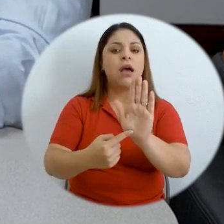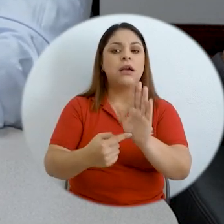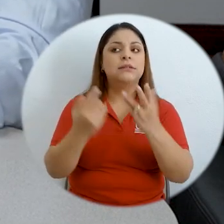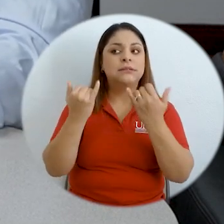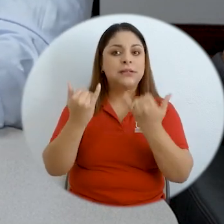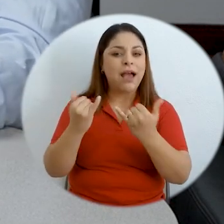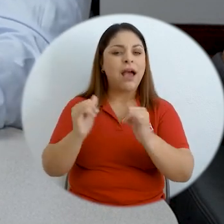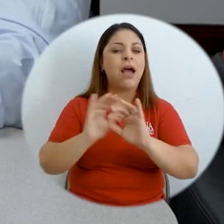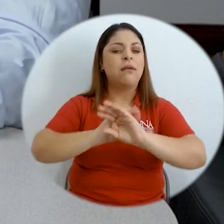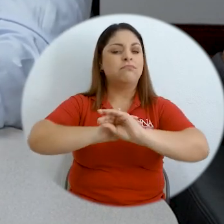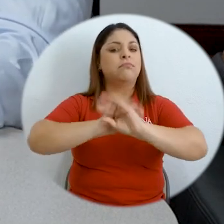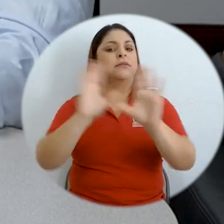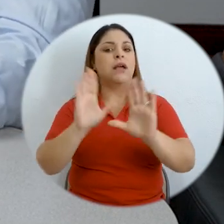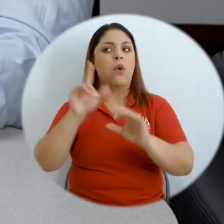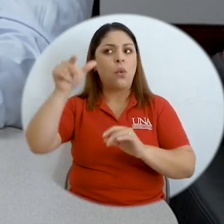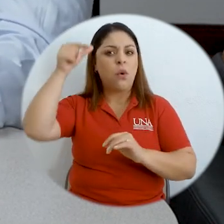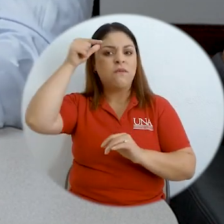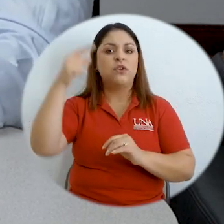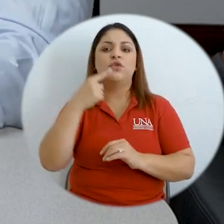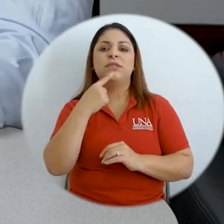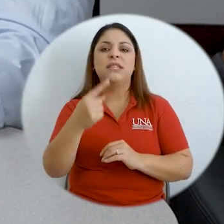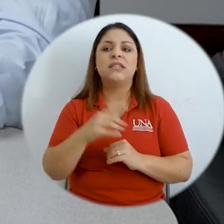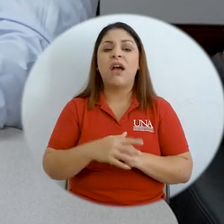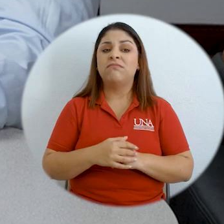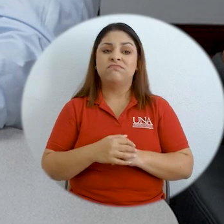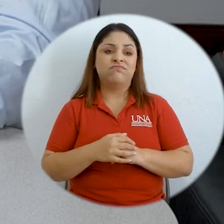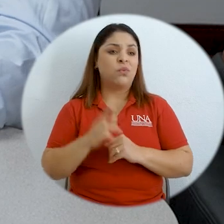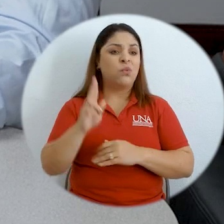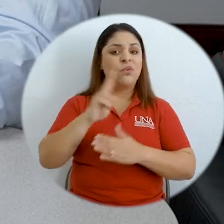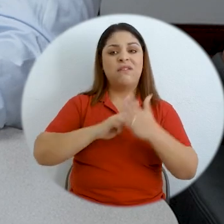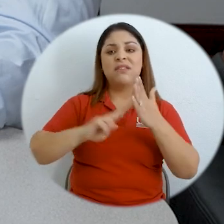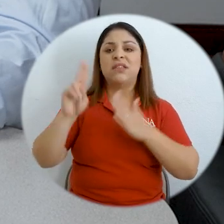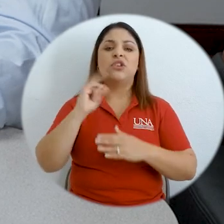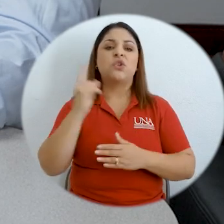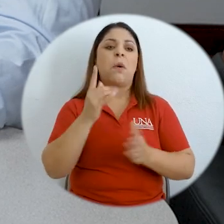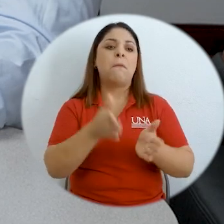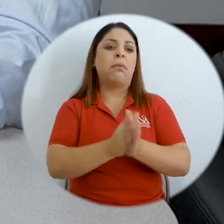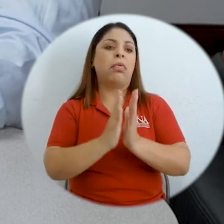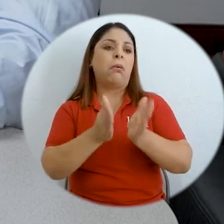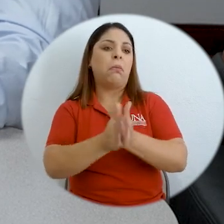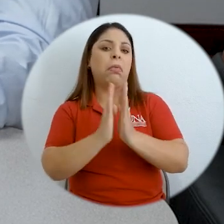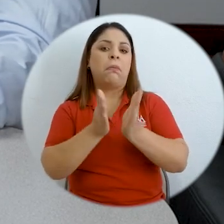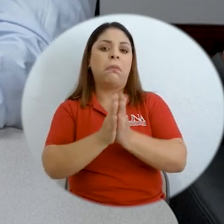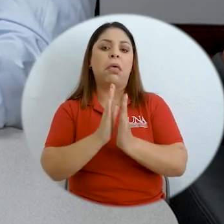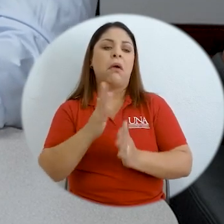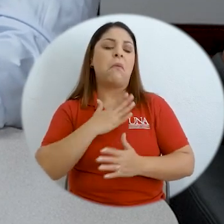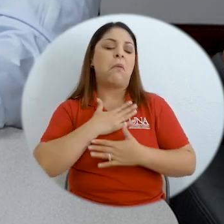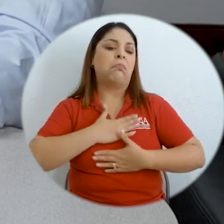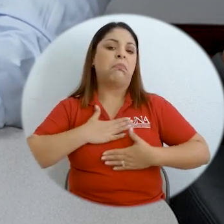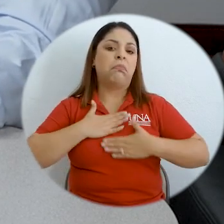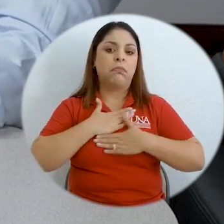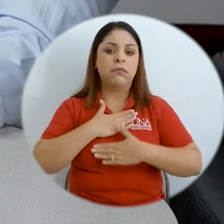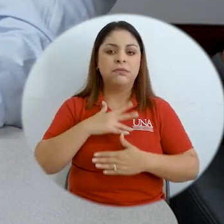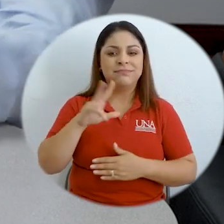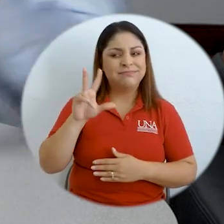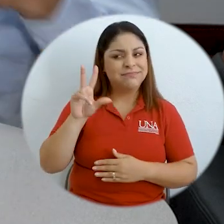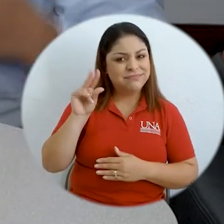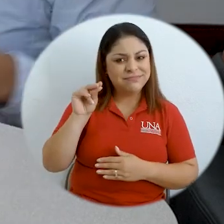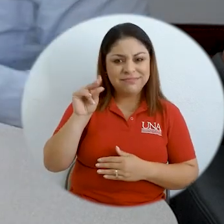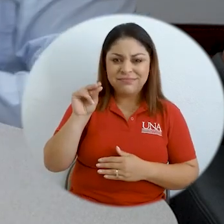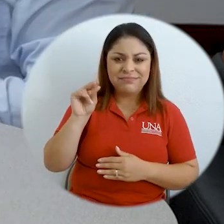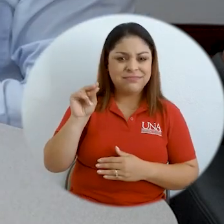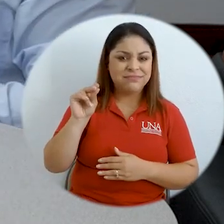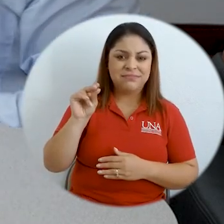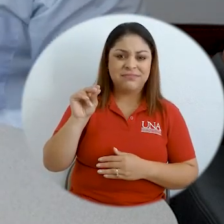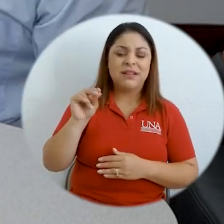mata efectivamente uno de los argumentos que el propio gobierno ha dicho, que es un capricho, ¿verdad? No es ningún capricho, al final de cuentas usted mismo